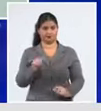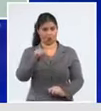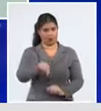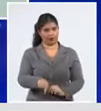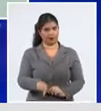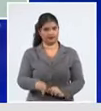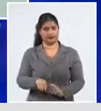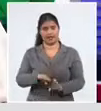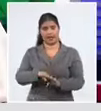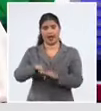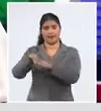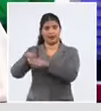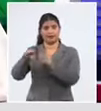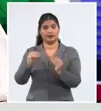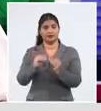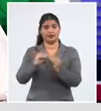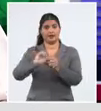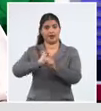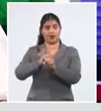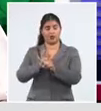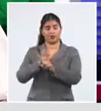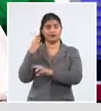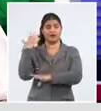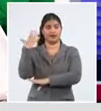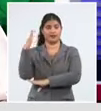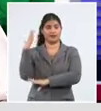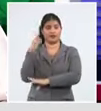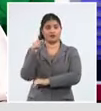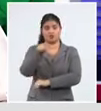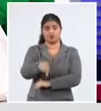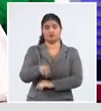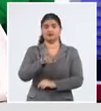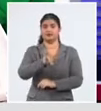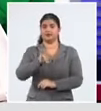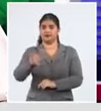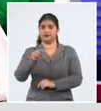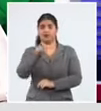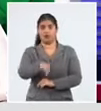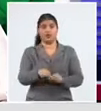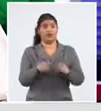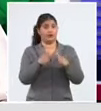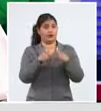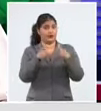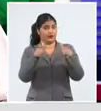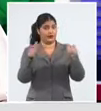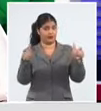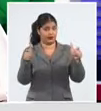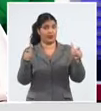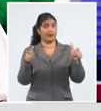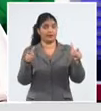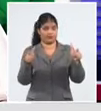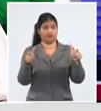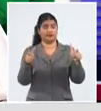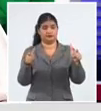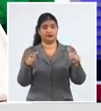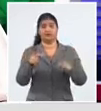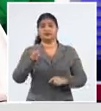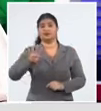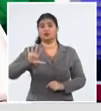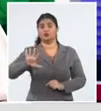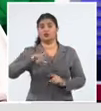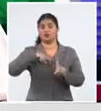Importados 66, 54 más que el día anterior de las provincias de Pinar del Río, La Habana, Pinar del Río 1, La